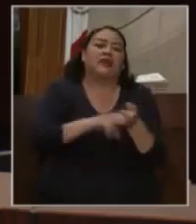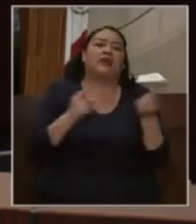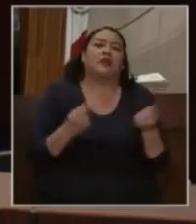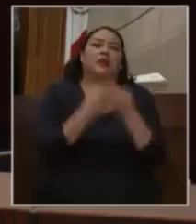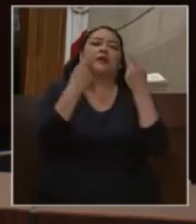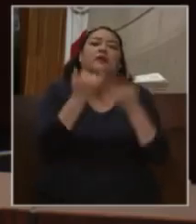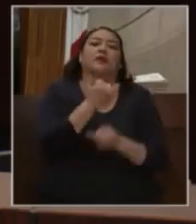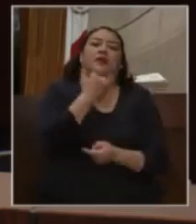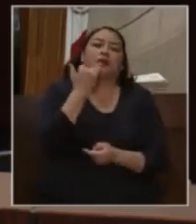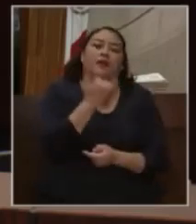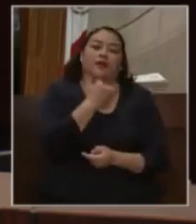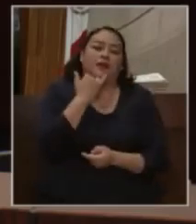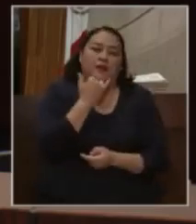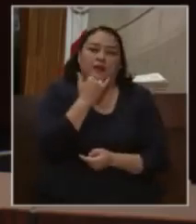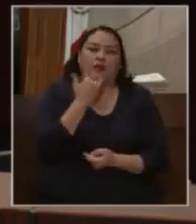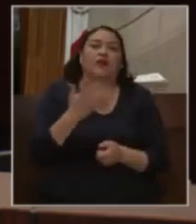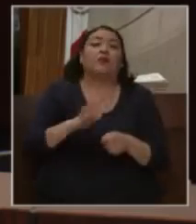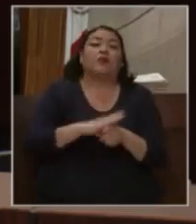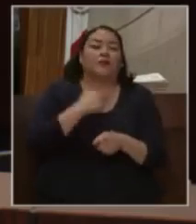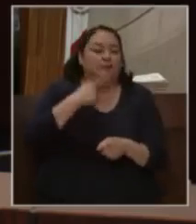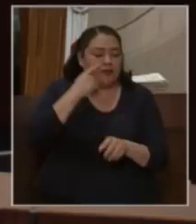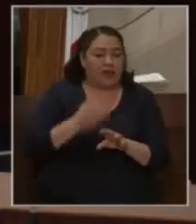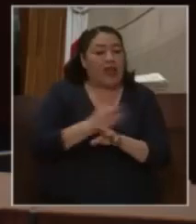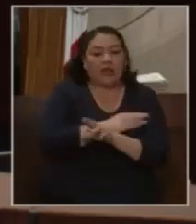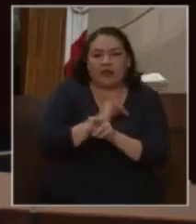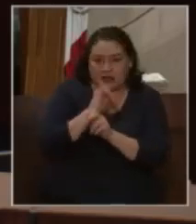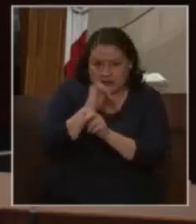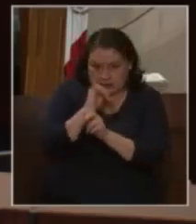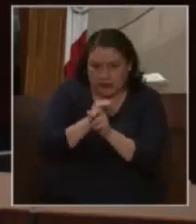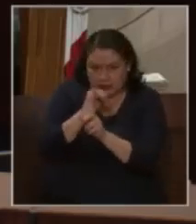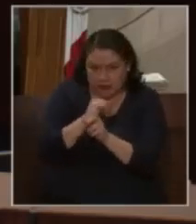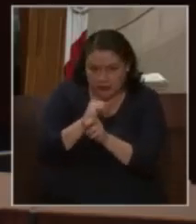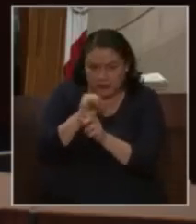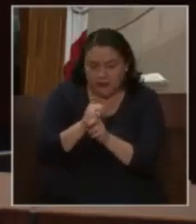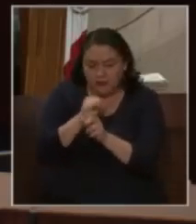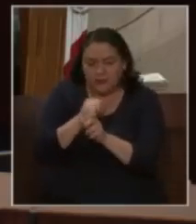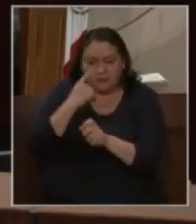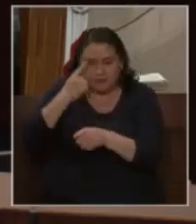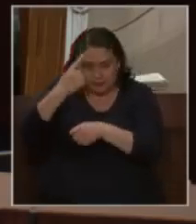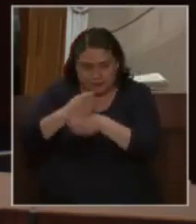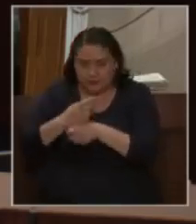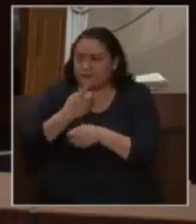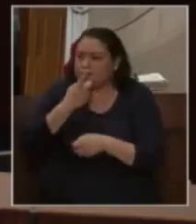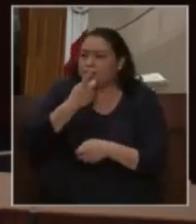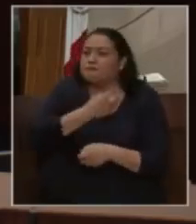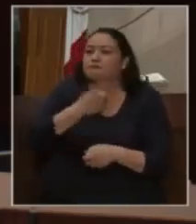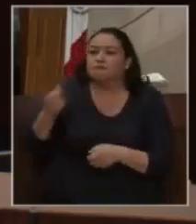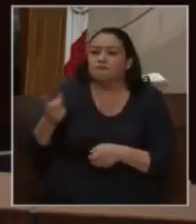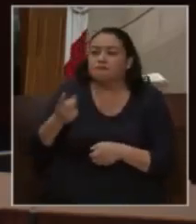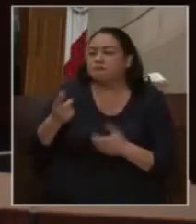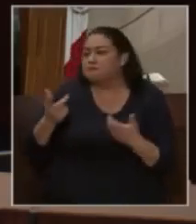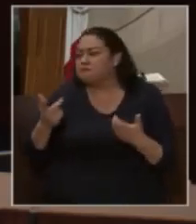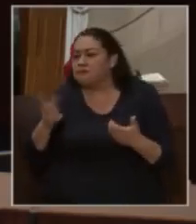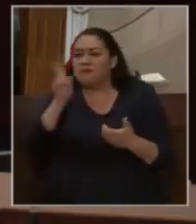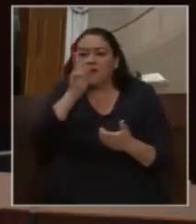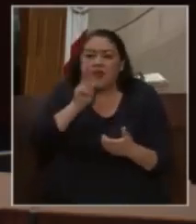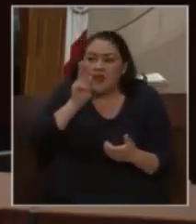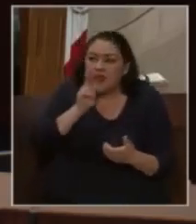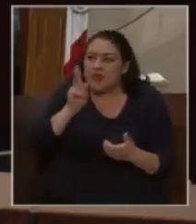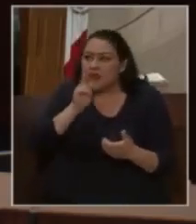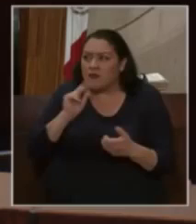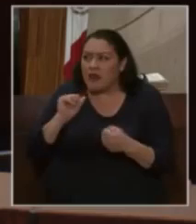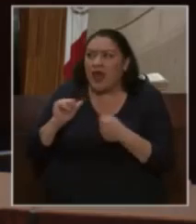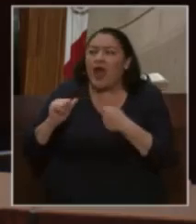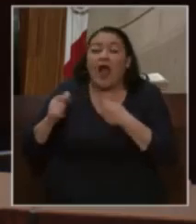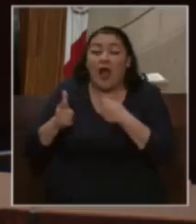Electoral. De las investigaciones realizadas, primero advierte que no existen elementos de prueba mediante los